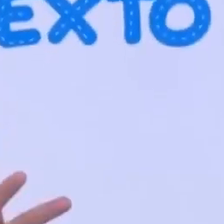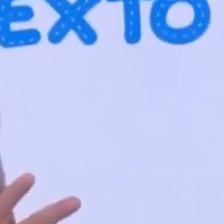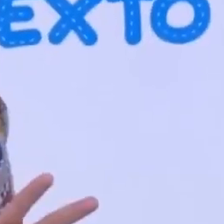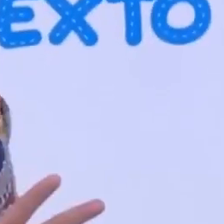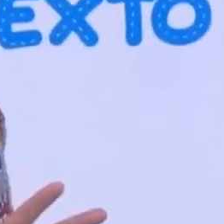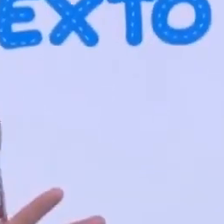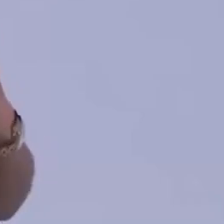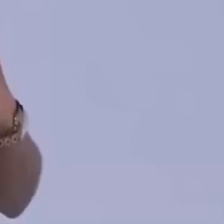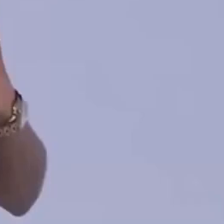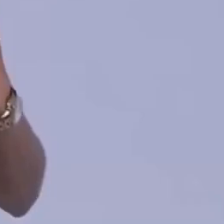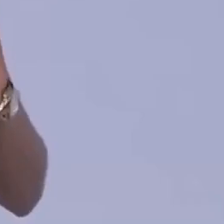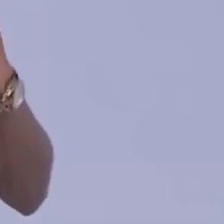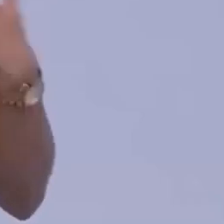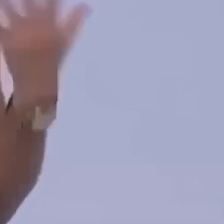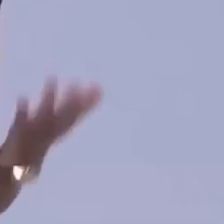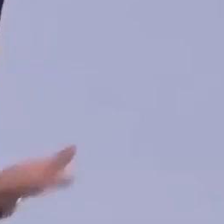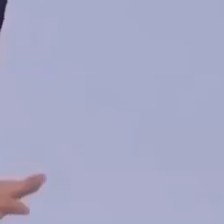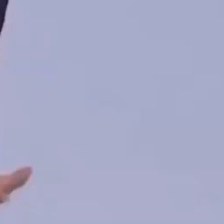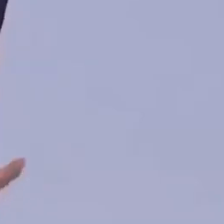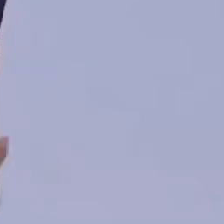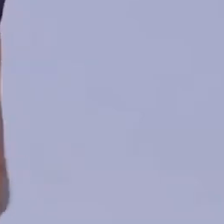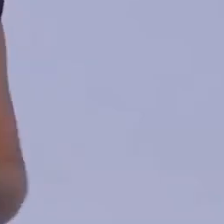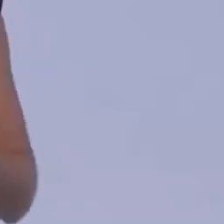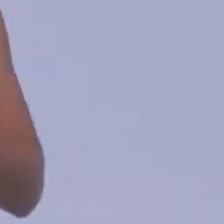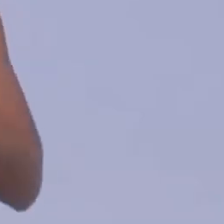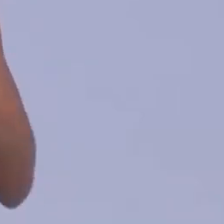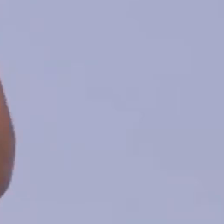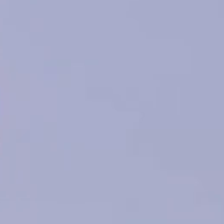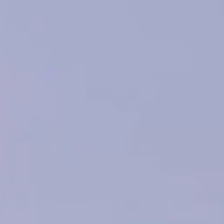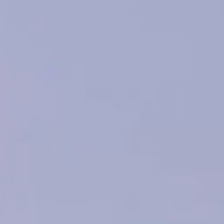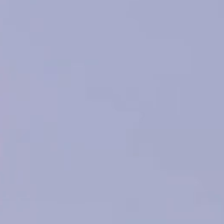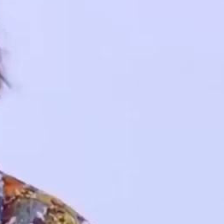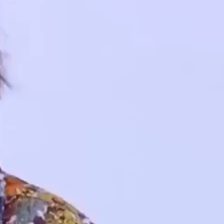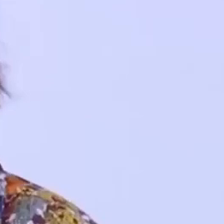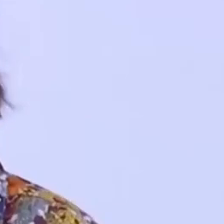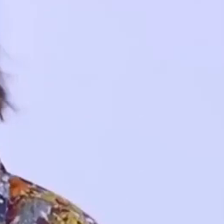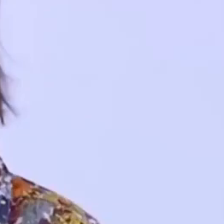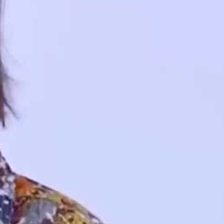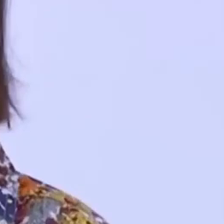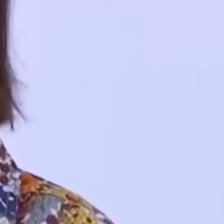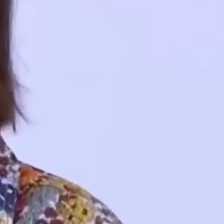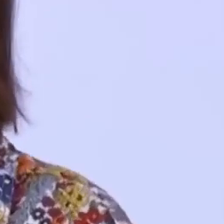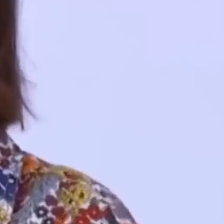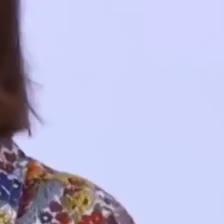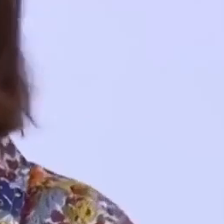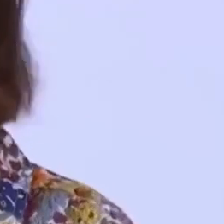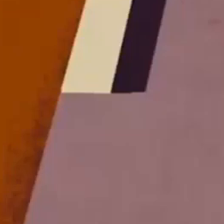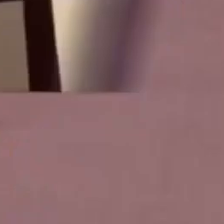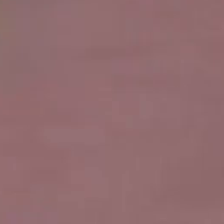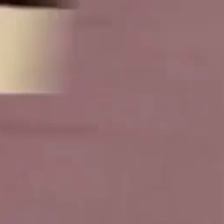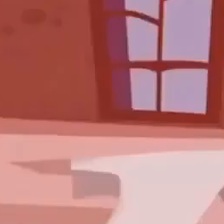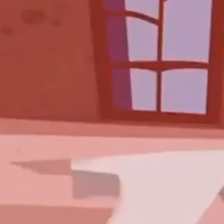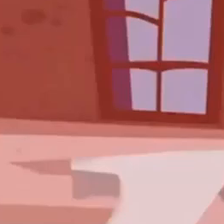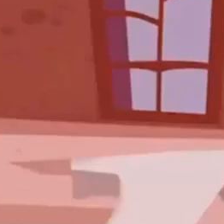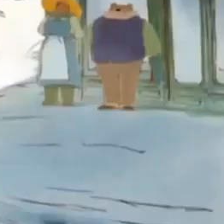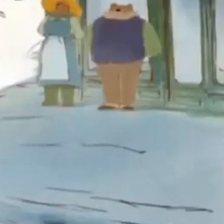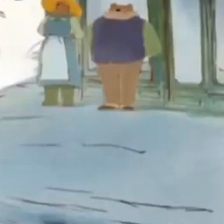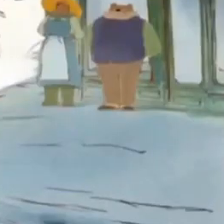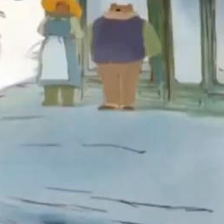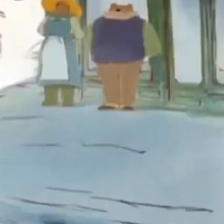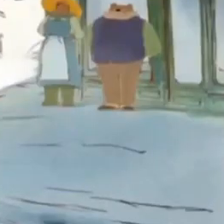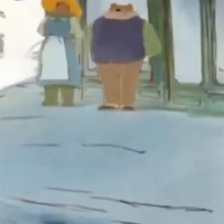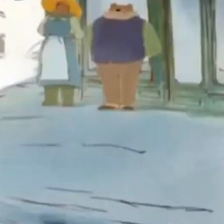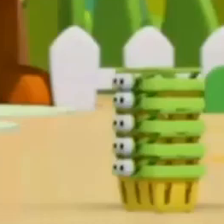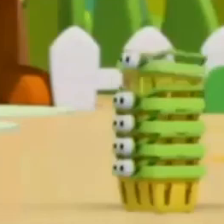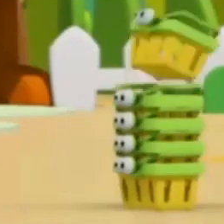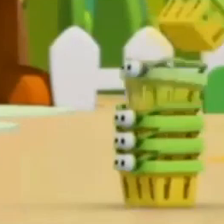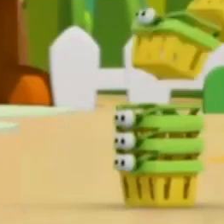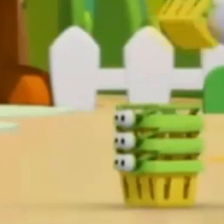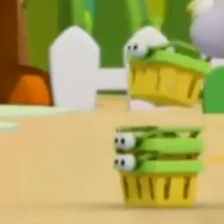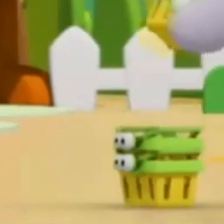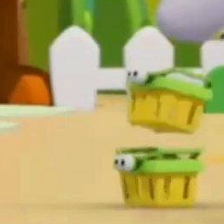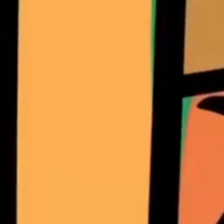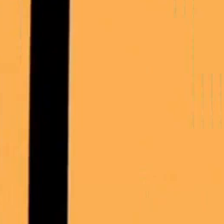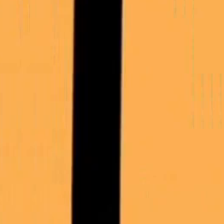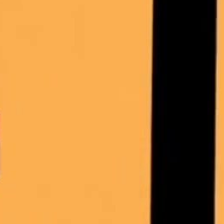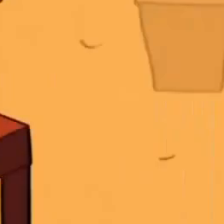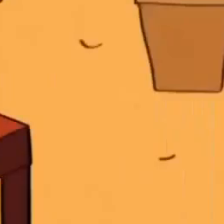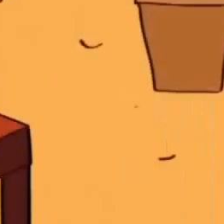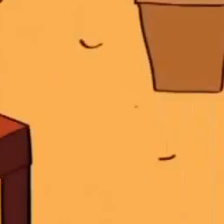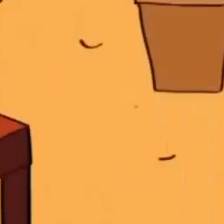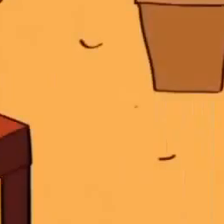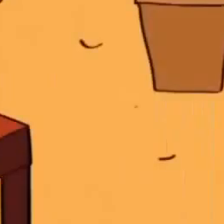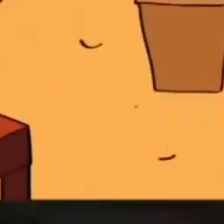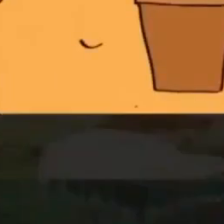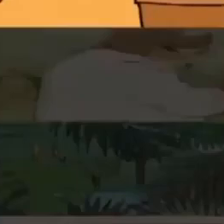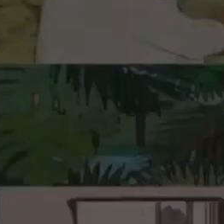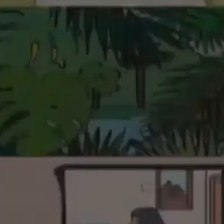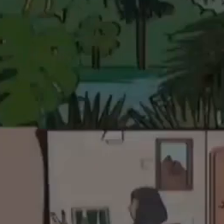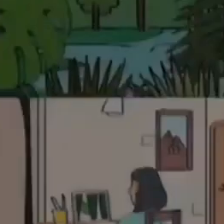acompañarán desde las 10 de la mañana para que tu aprendizaje sea más provechoso. ¡No lo olvides! La diversión y Aprendo en Casa juntos.